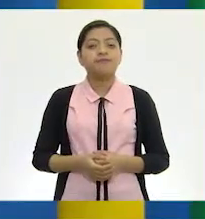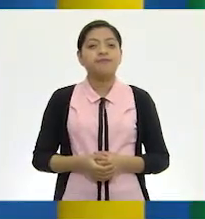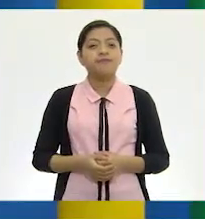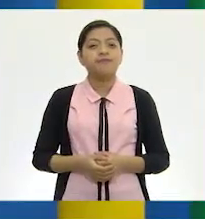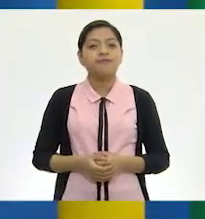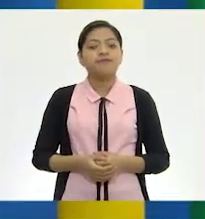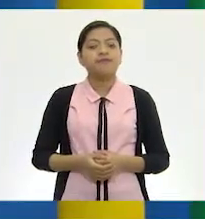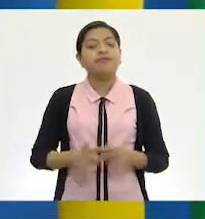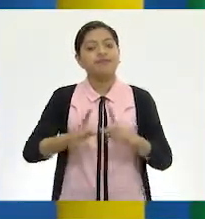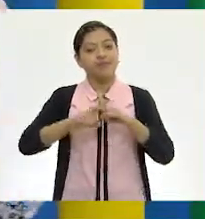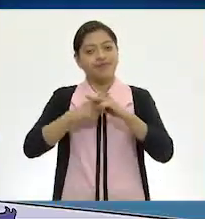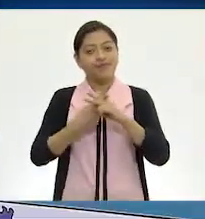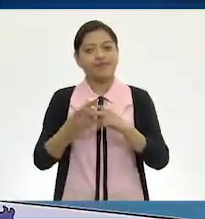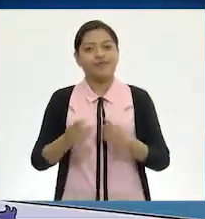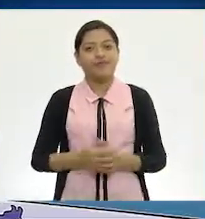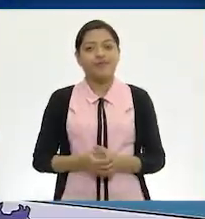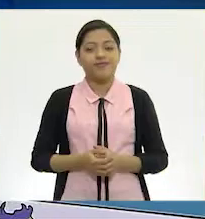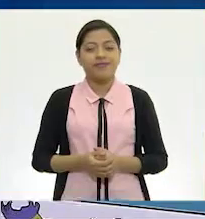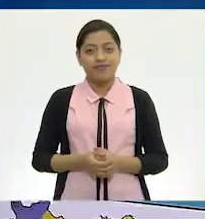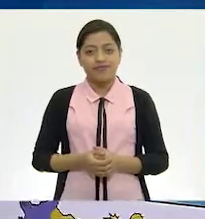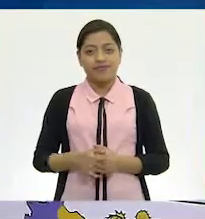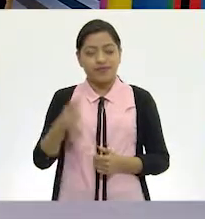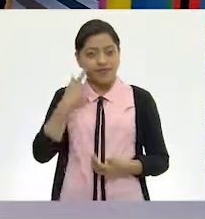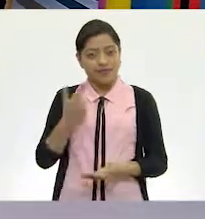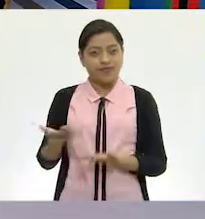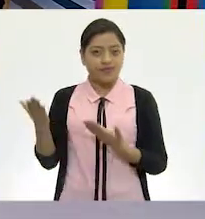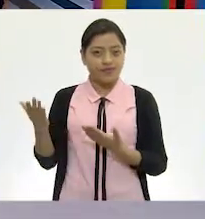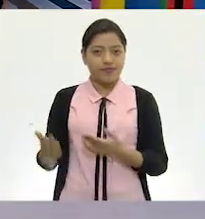Y comenzamos. Sí.